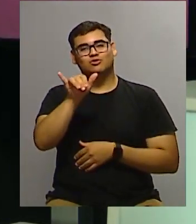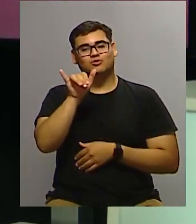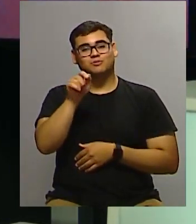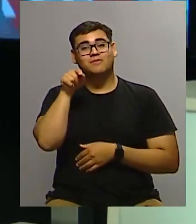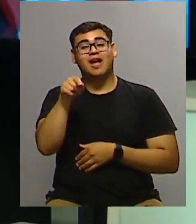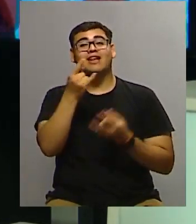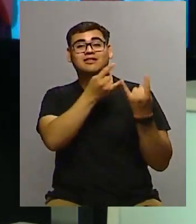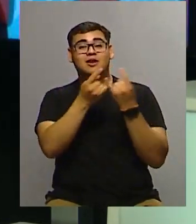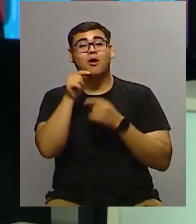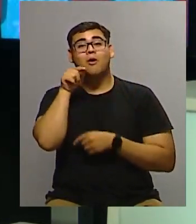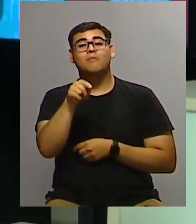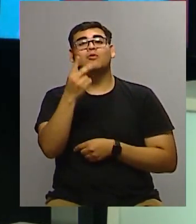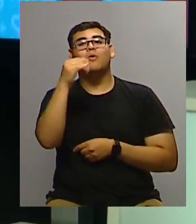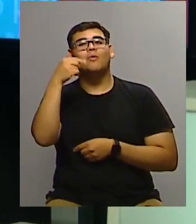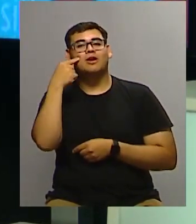en